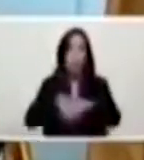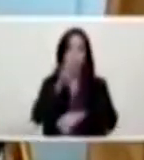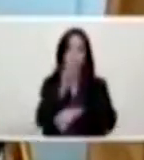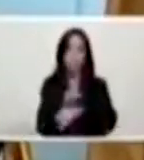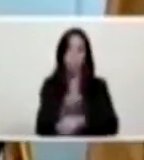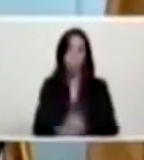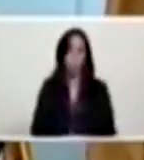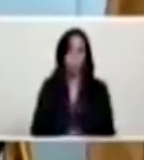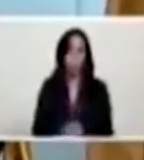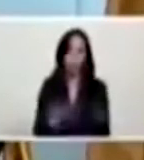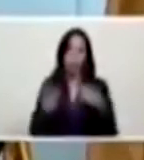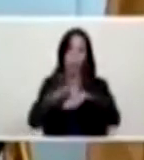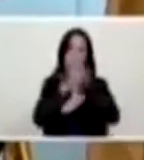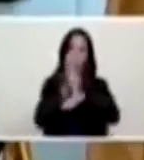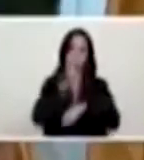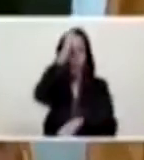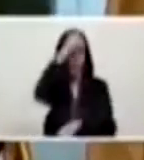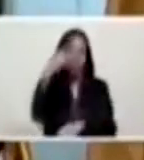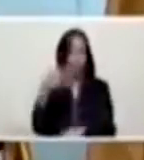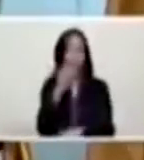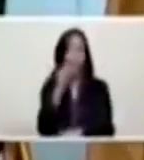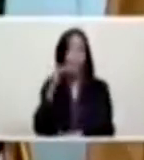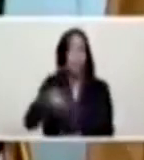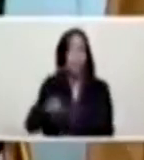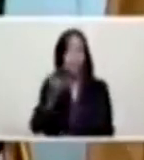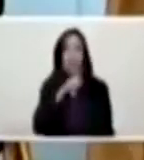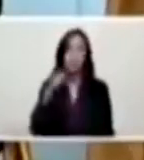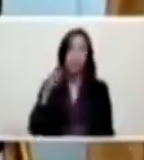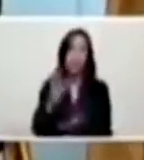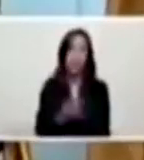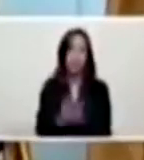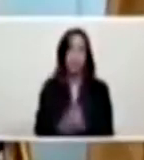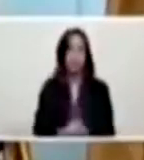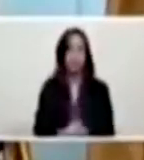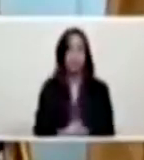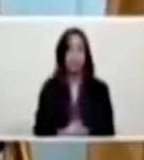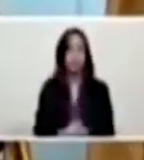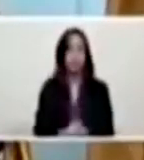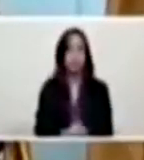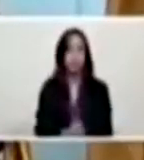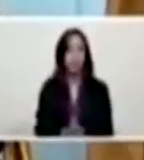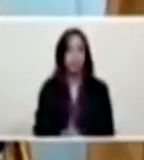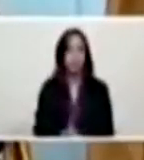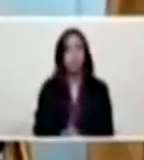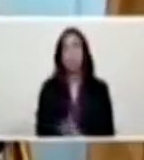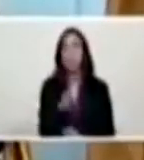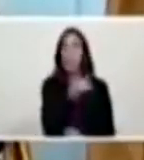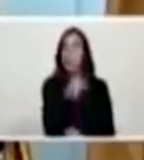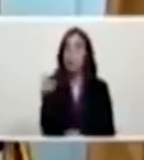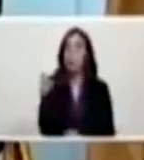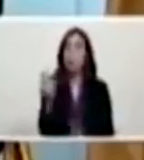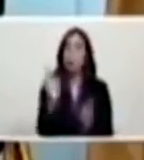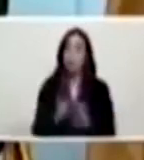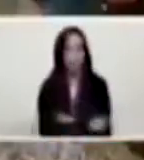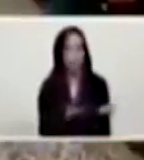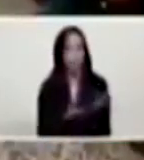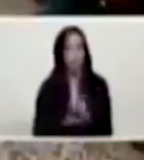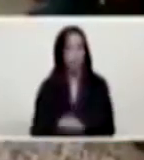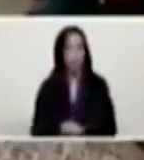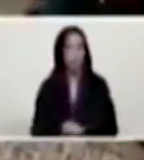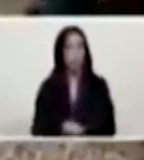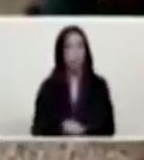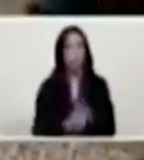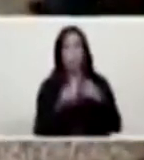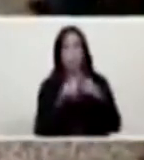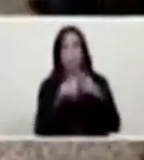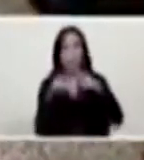será la sangre que estará en sus manos, presidente Donald Trump. Es usted el responsable que no dé la cara.